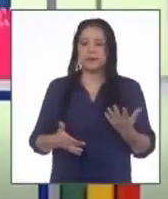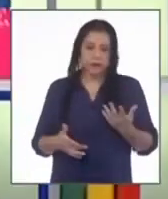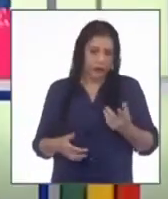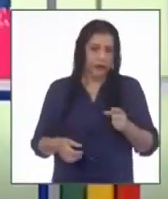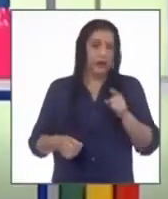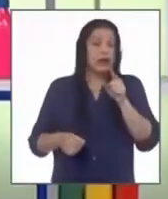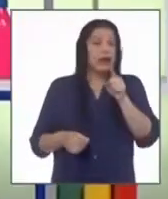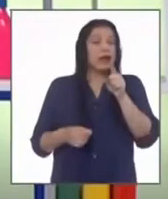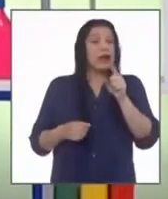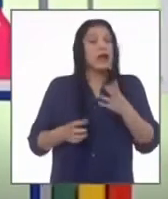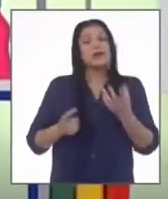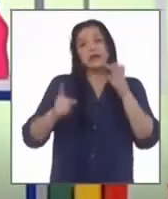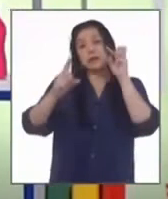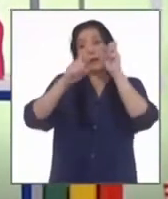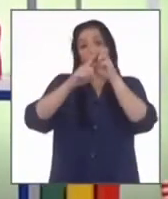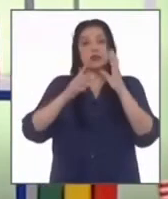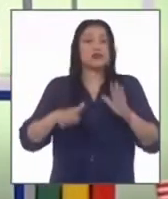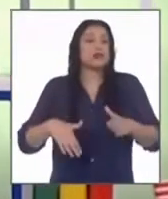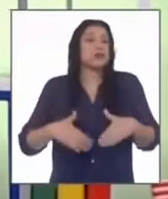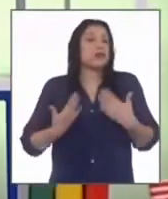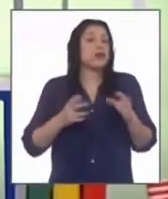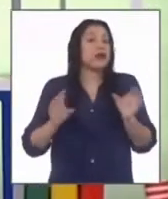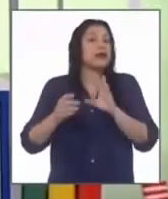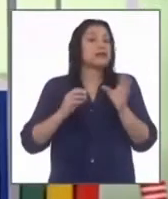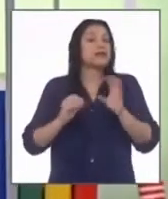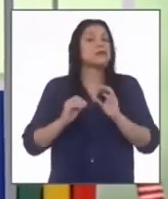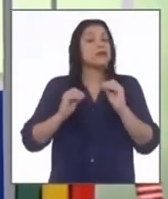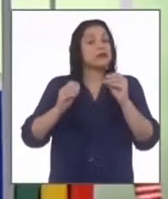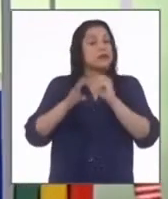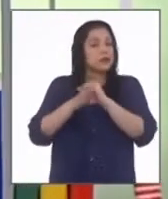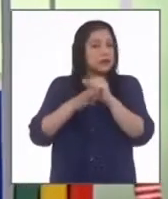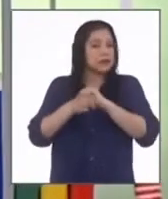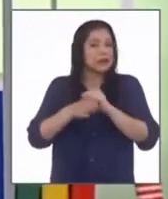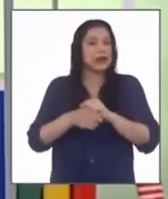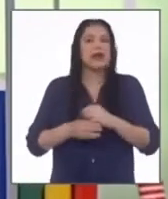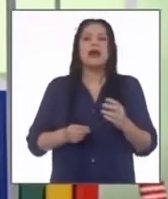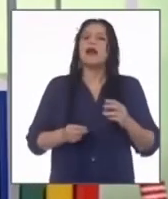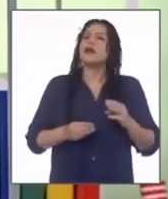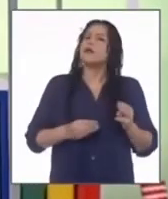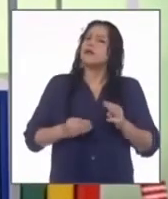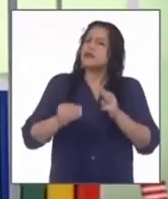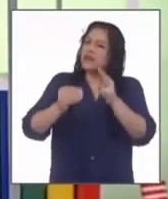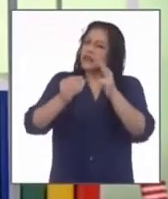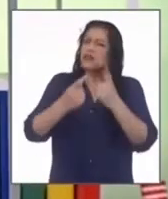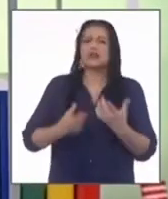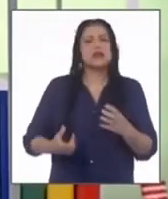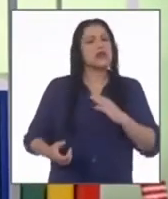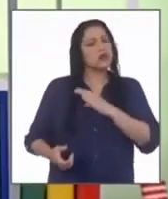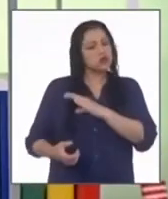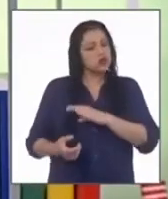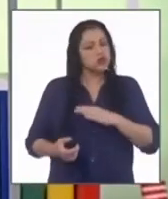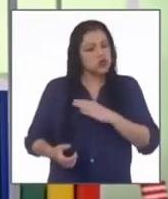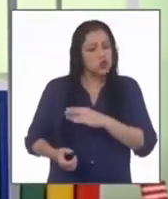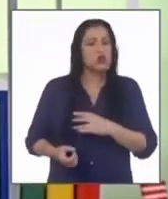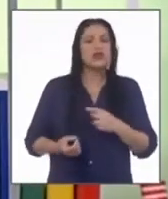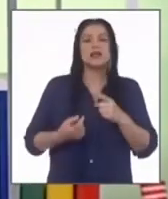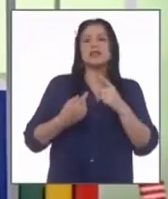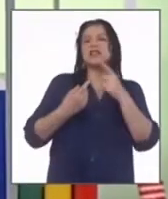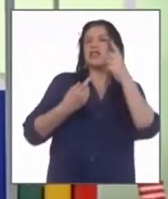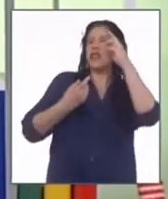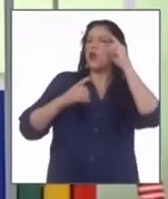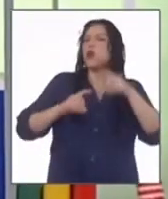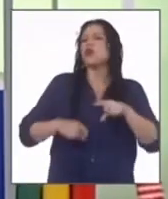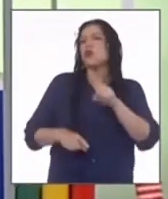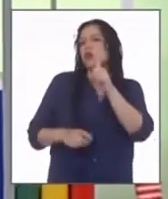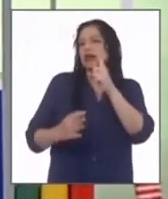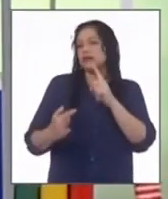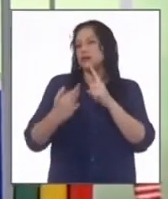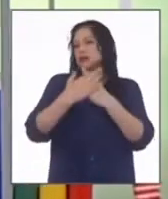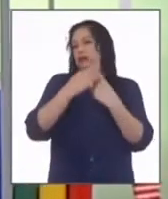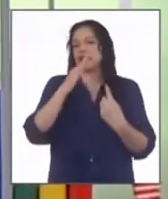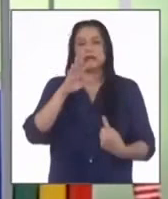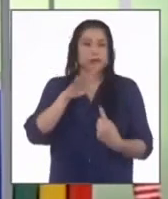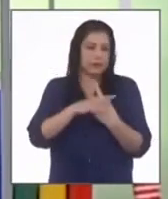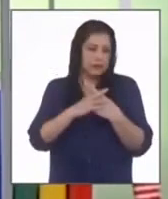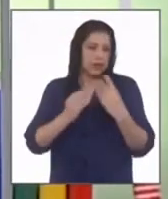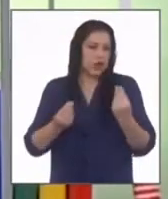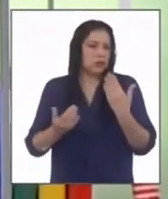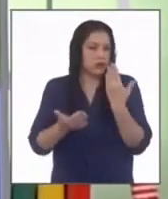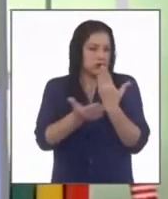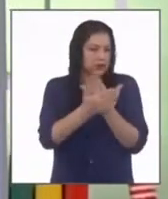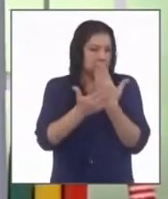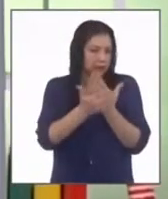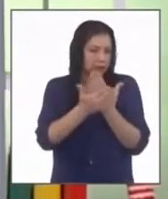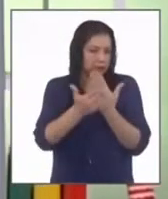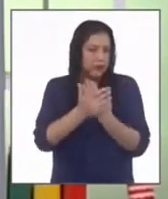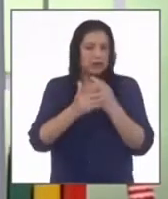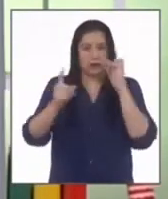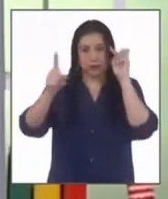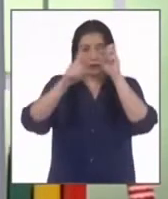Dicho propósito se logrará cumpliendo acciones, aplicando estrategias y comportamientos frente a una situación. ¿Cómo se evidenciará este